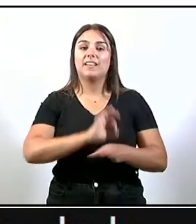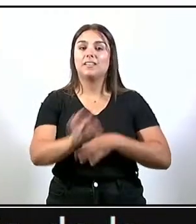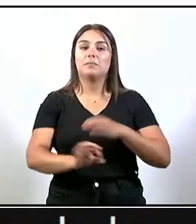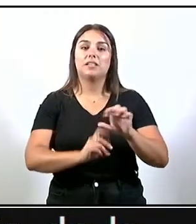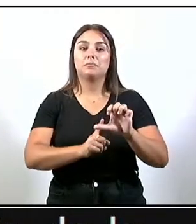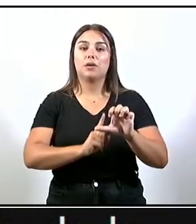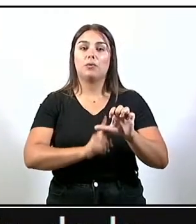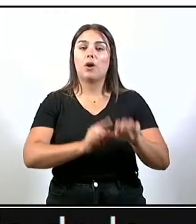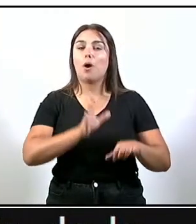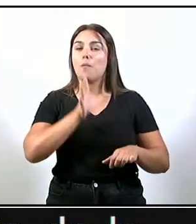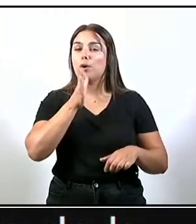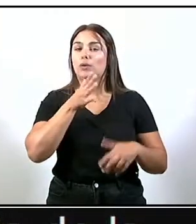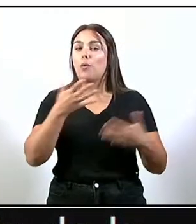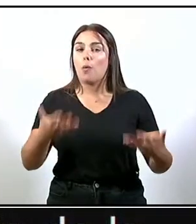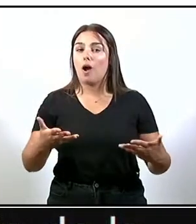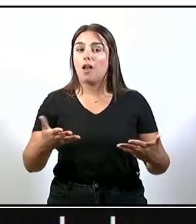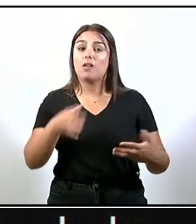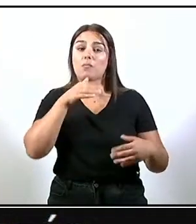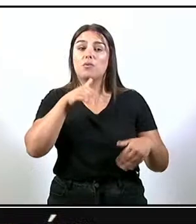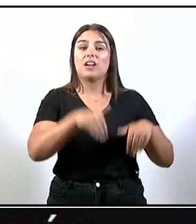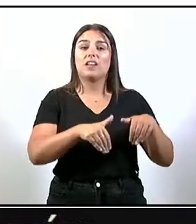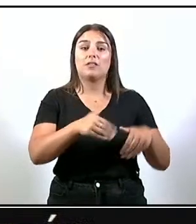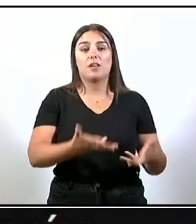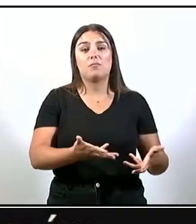pequeña razón, porque ganamos las elecciones.